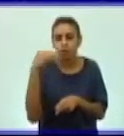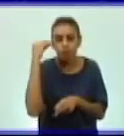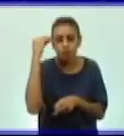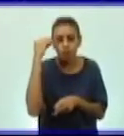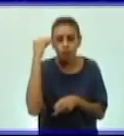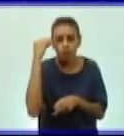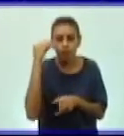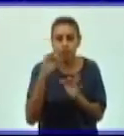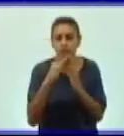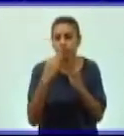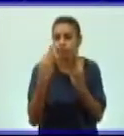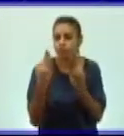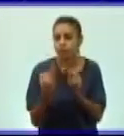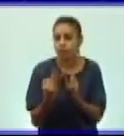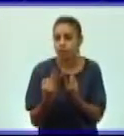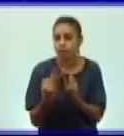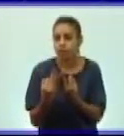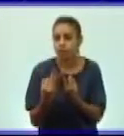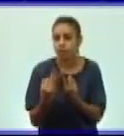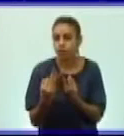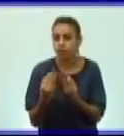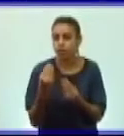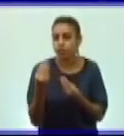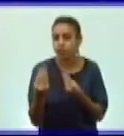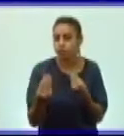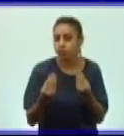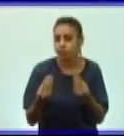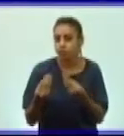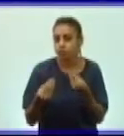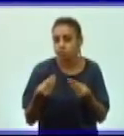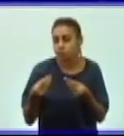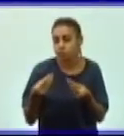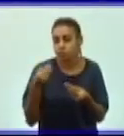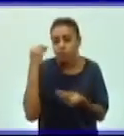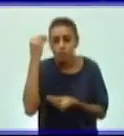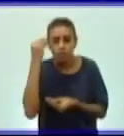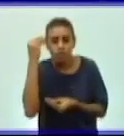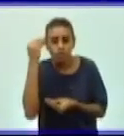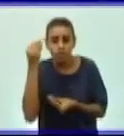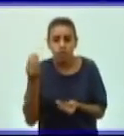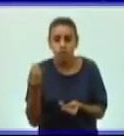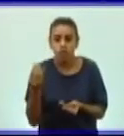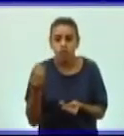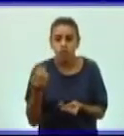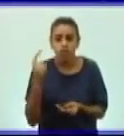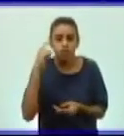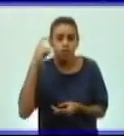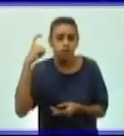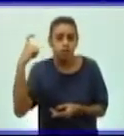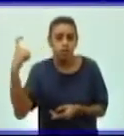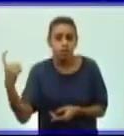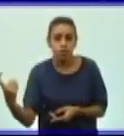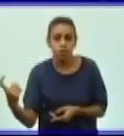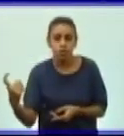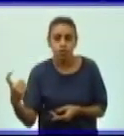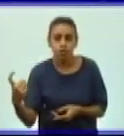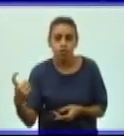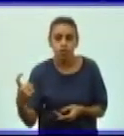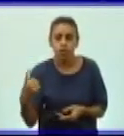con su familia en casa, para que le invite también a reflexionar y a pensar. Dice, imagina que pudieras dirigir la URSS en la década